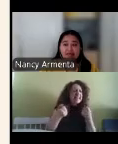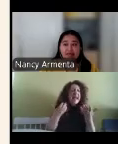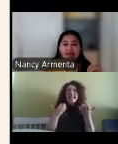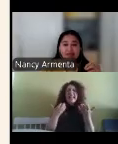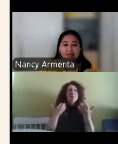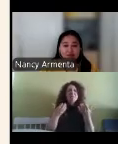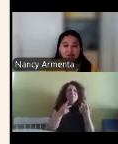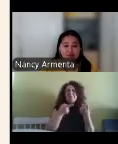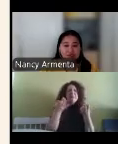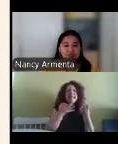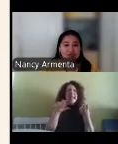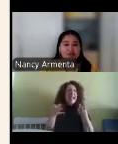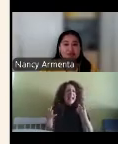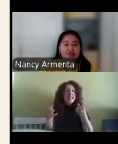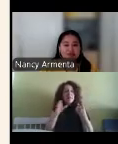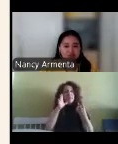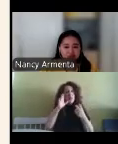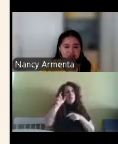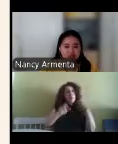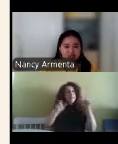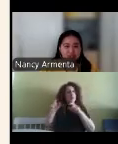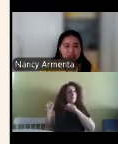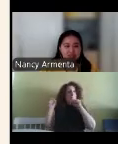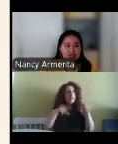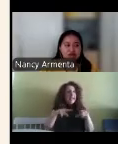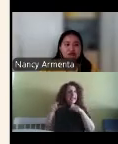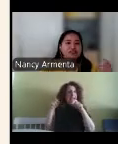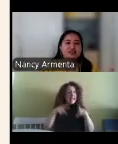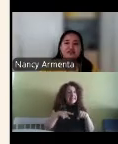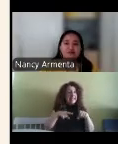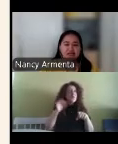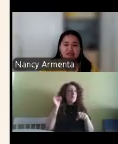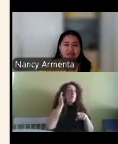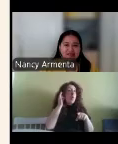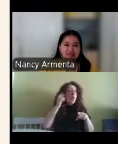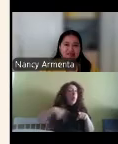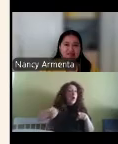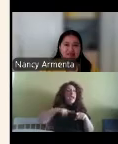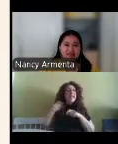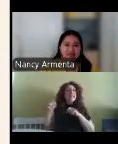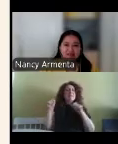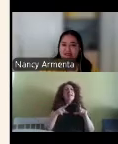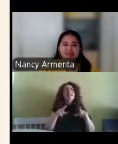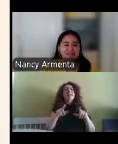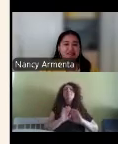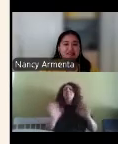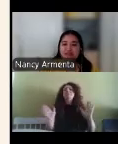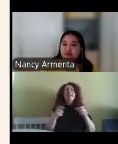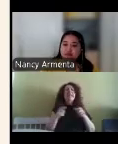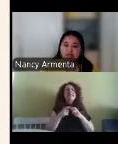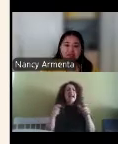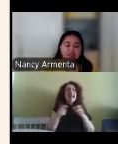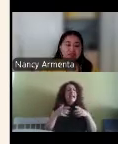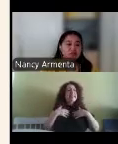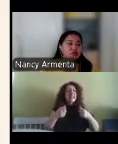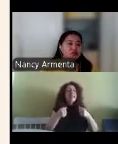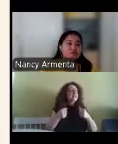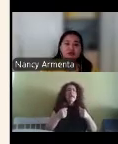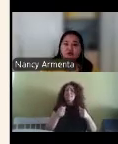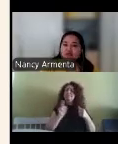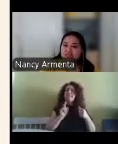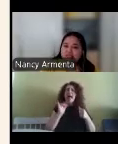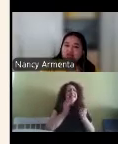es que para la población migrante, para las mujeres migrantes, no se reduce a la tarjeta sanitaria. Existen distintos